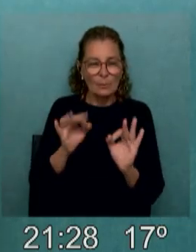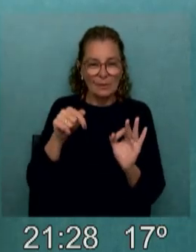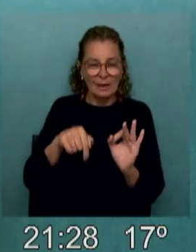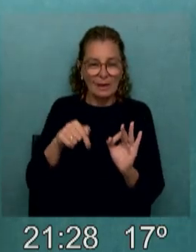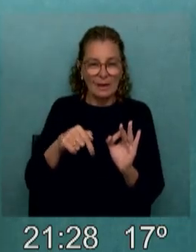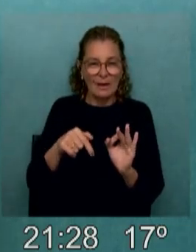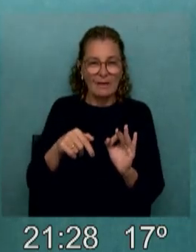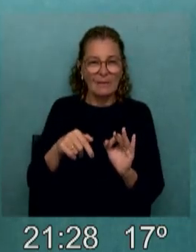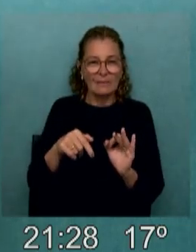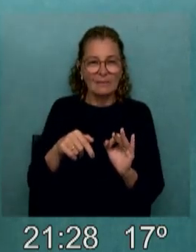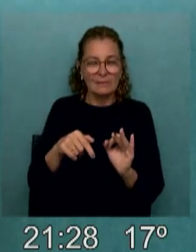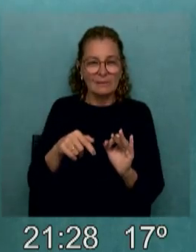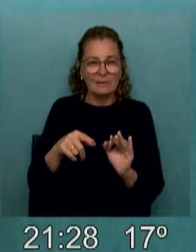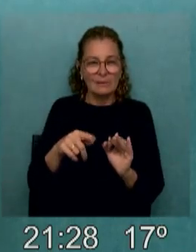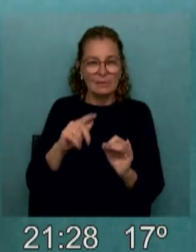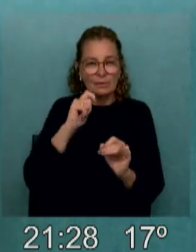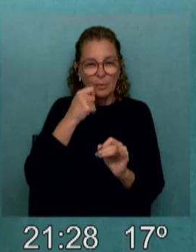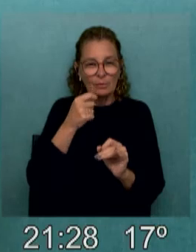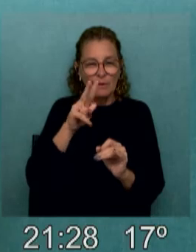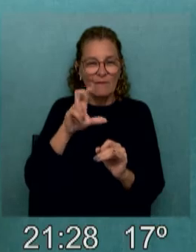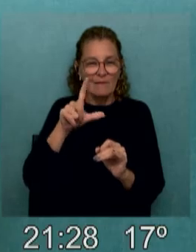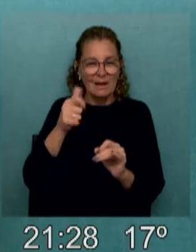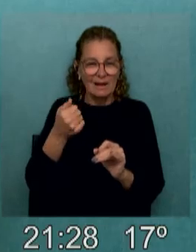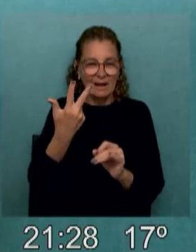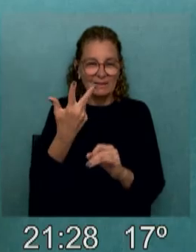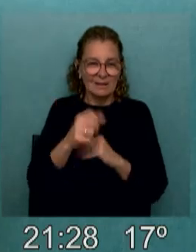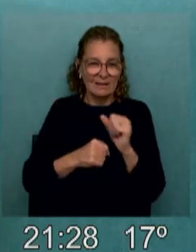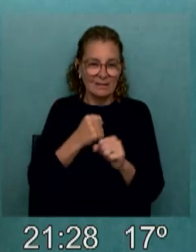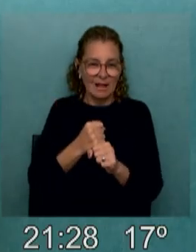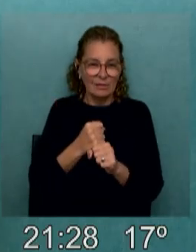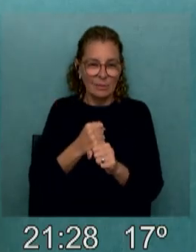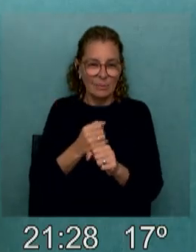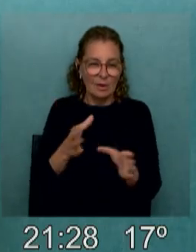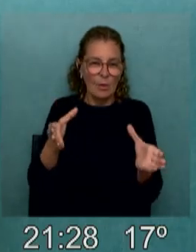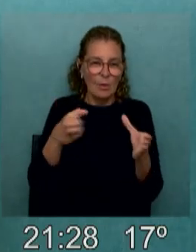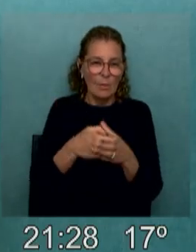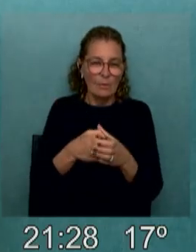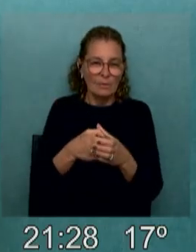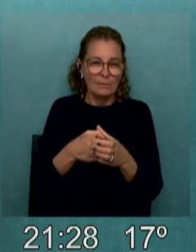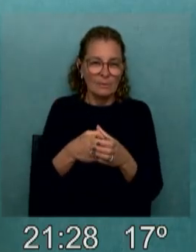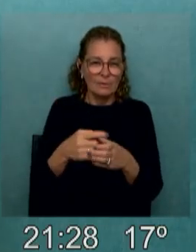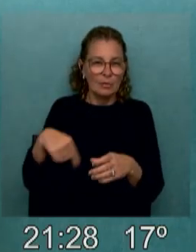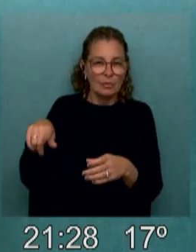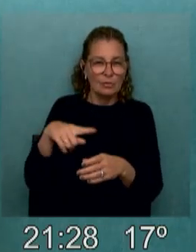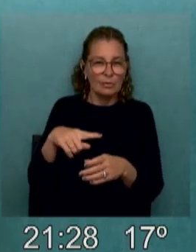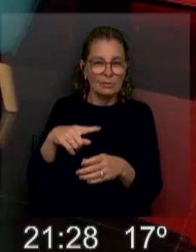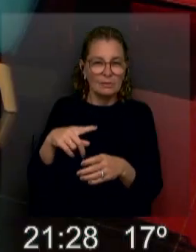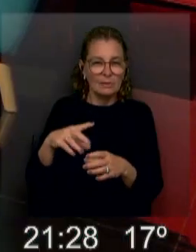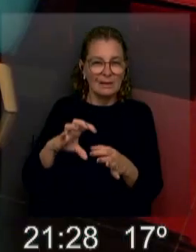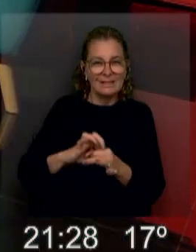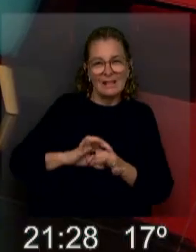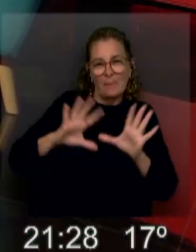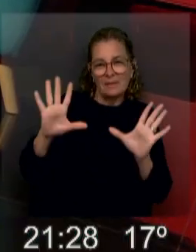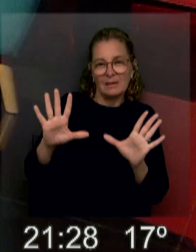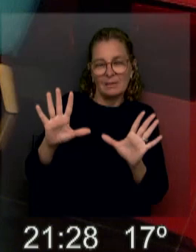la vela, no te va a gustar, 3 años por lo menos se toman para una banda que de repente, como nosotros, independiente. Sí,